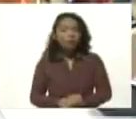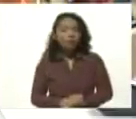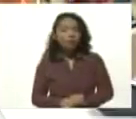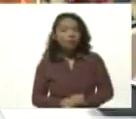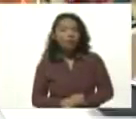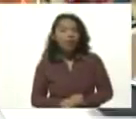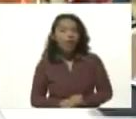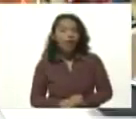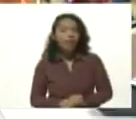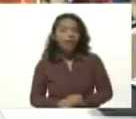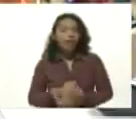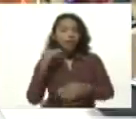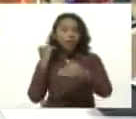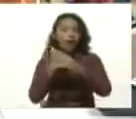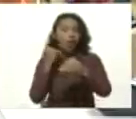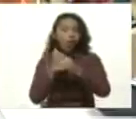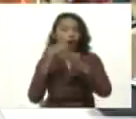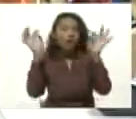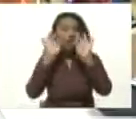Igualmente,